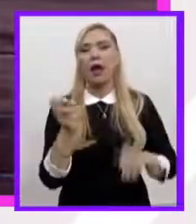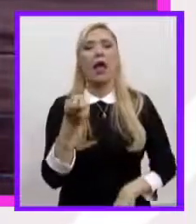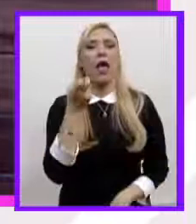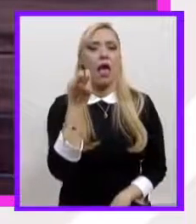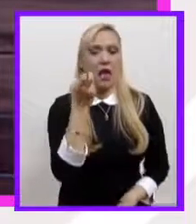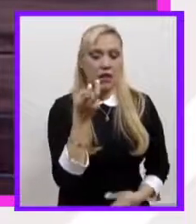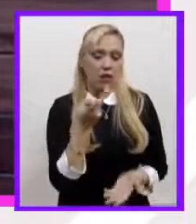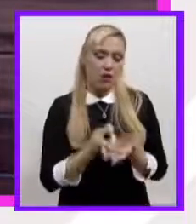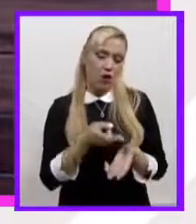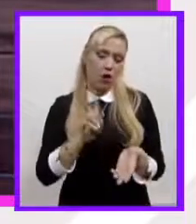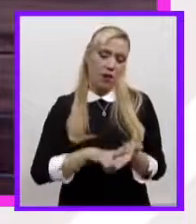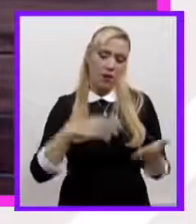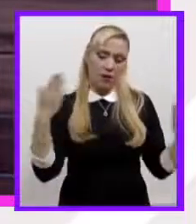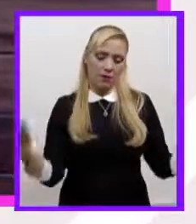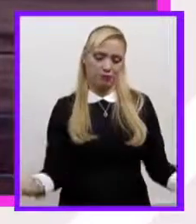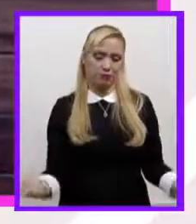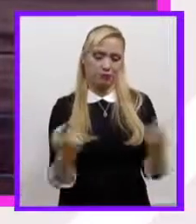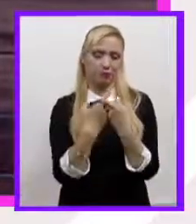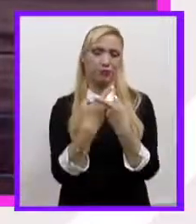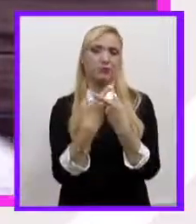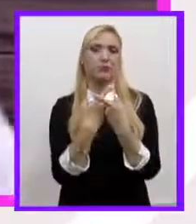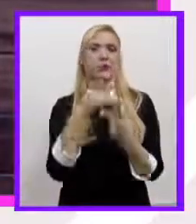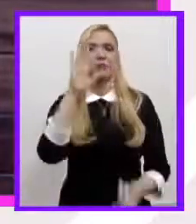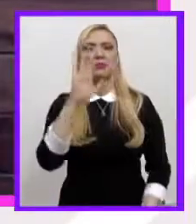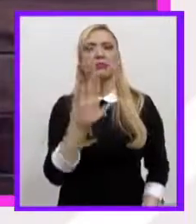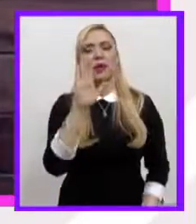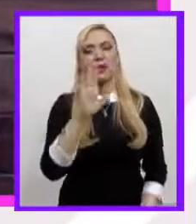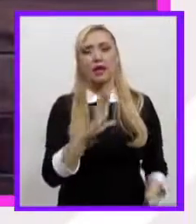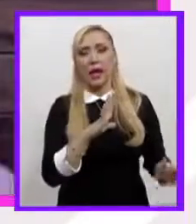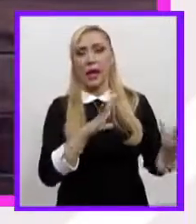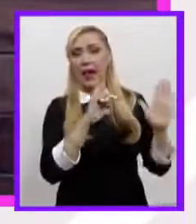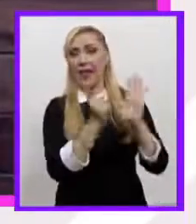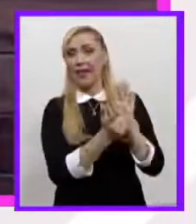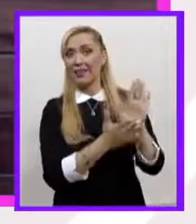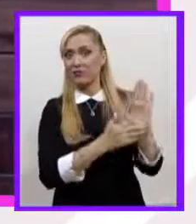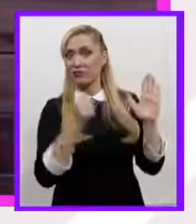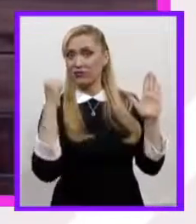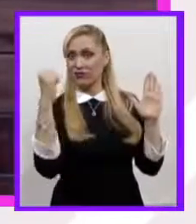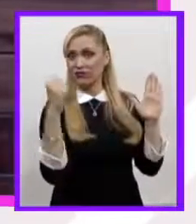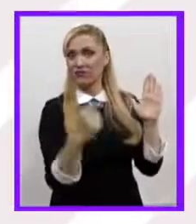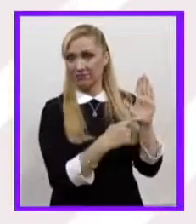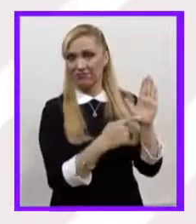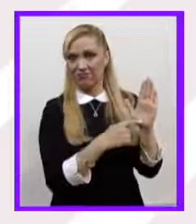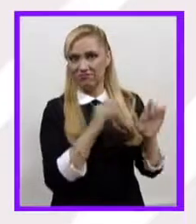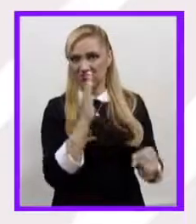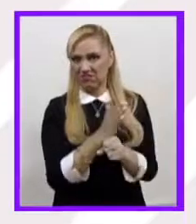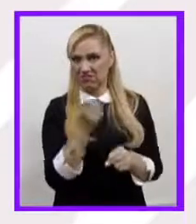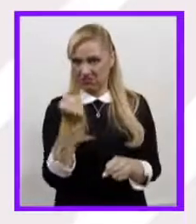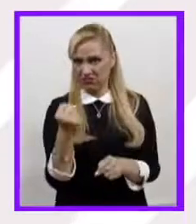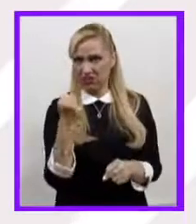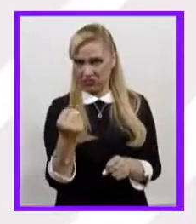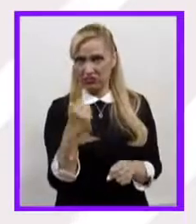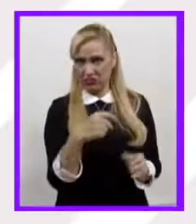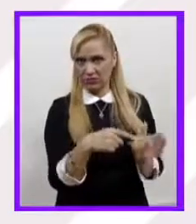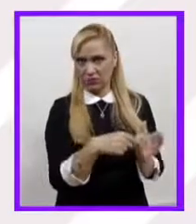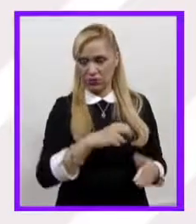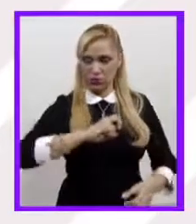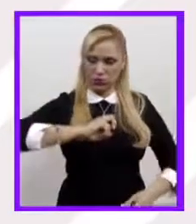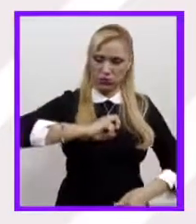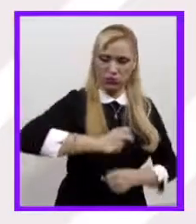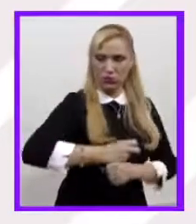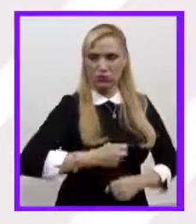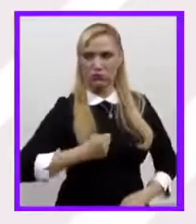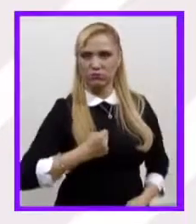este doble mensaje contraproducente, porque pareciera que tiene mucho poder para enunciar conductas, bienes jurídicos